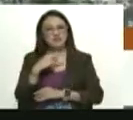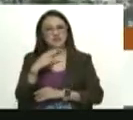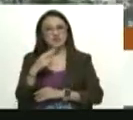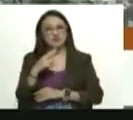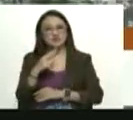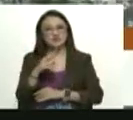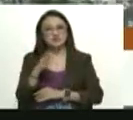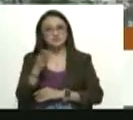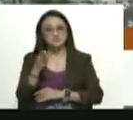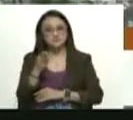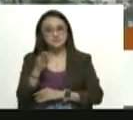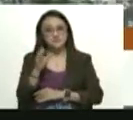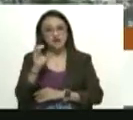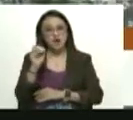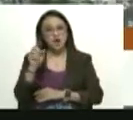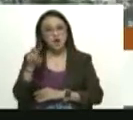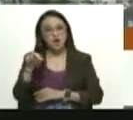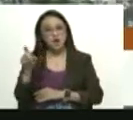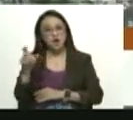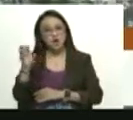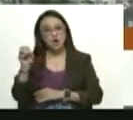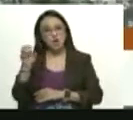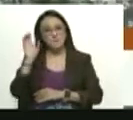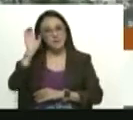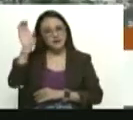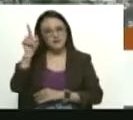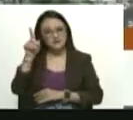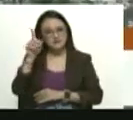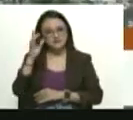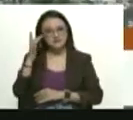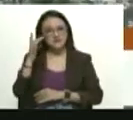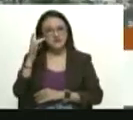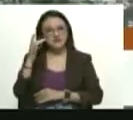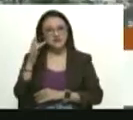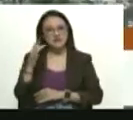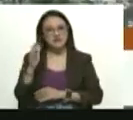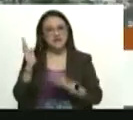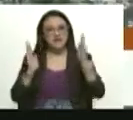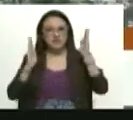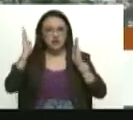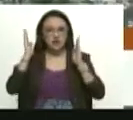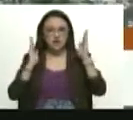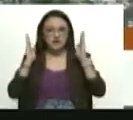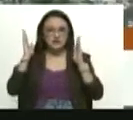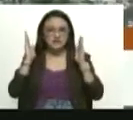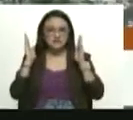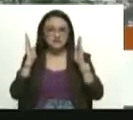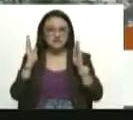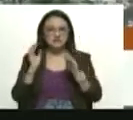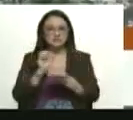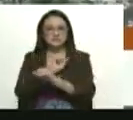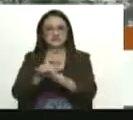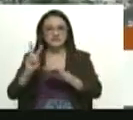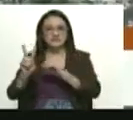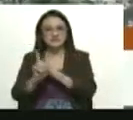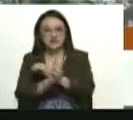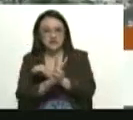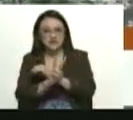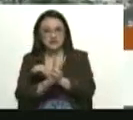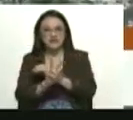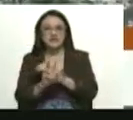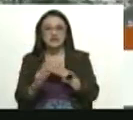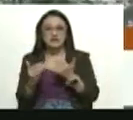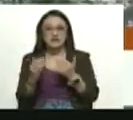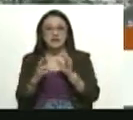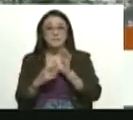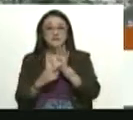República Democrática del Congo, la República del Congo, Indonesia y San Vicente y las Granadinas, representando a la